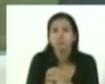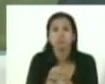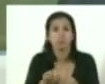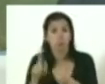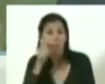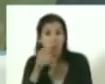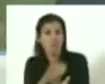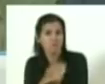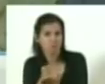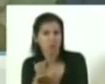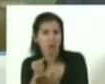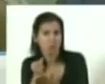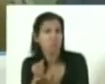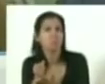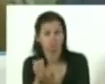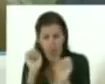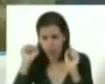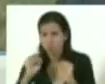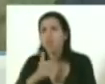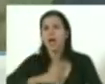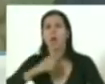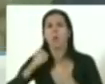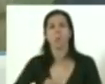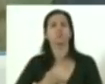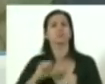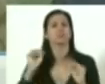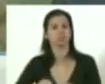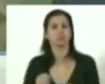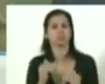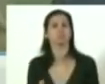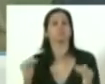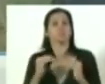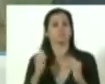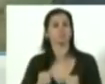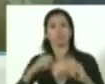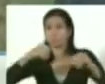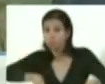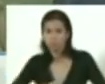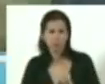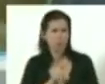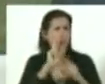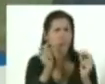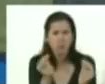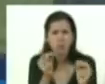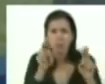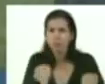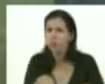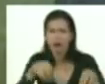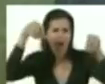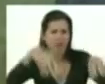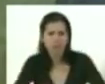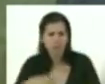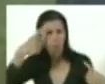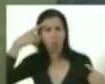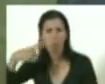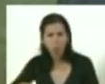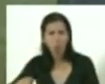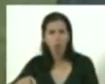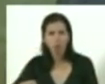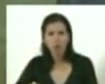leal y ha resistido con dignidad, pero no ha abandonado jamás la causa y la bandera